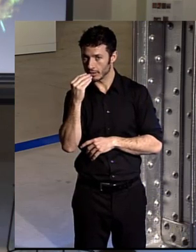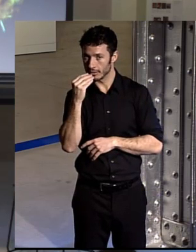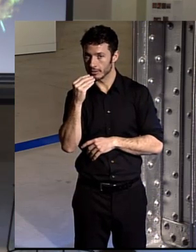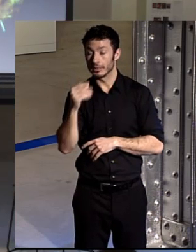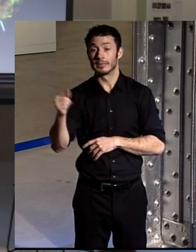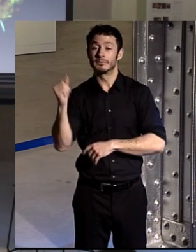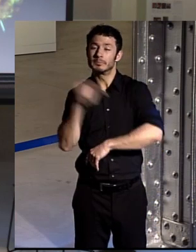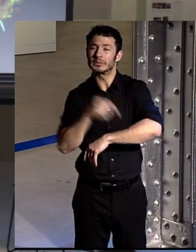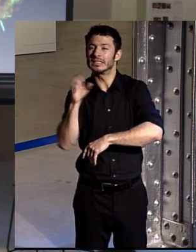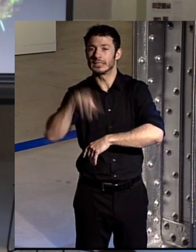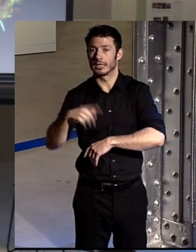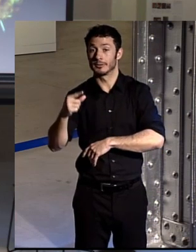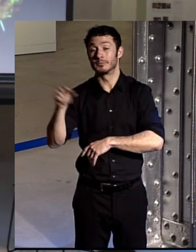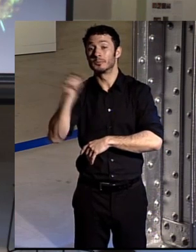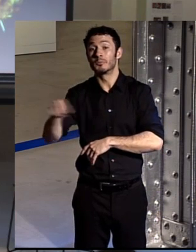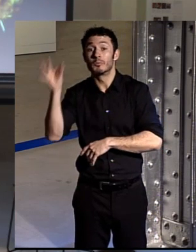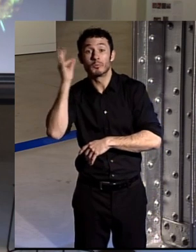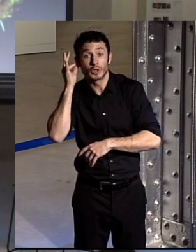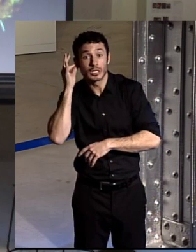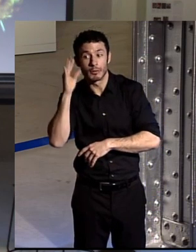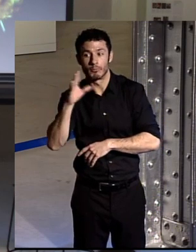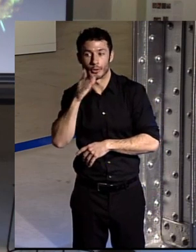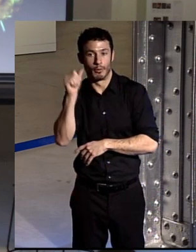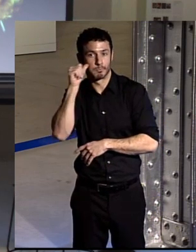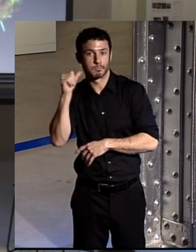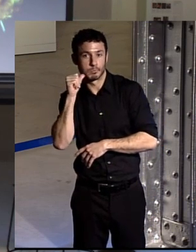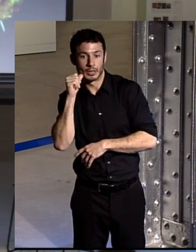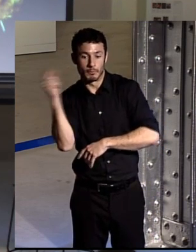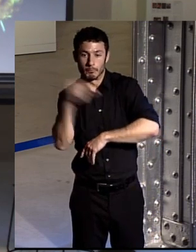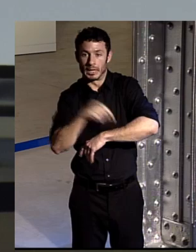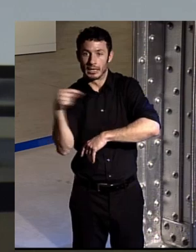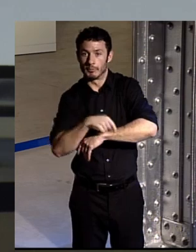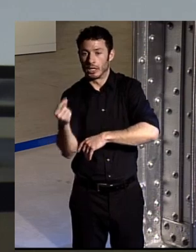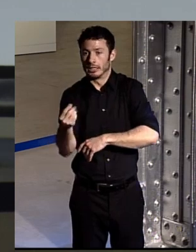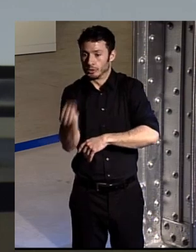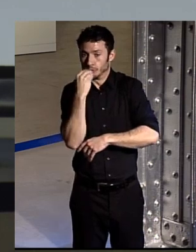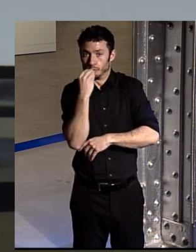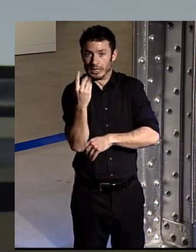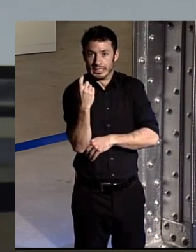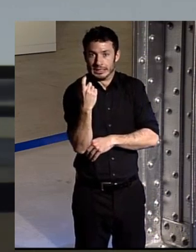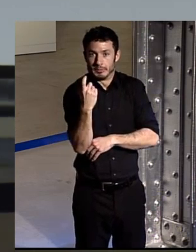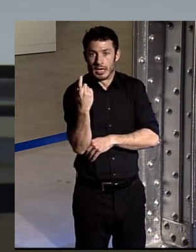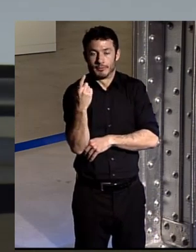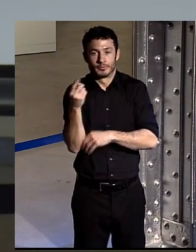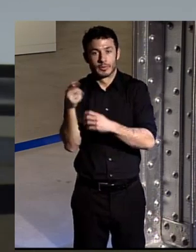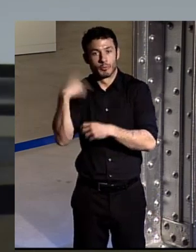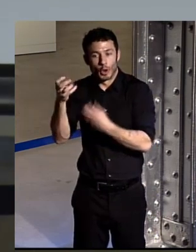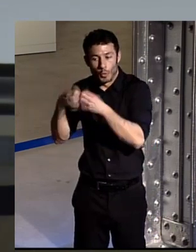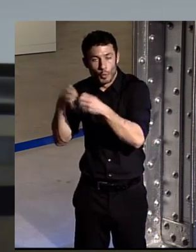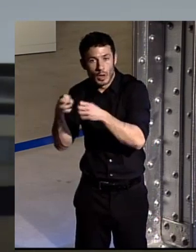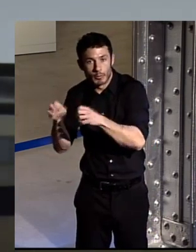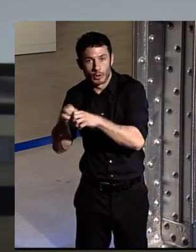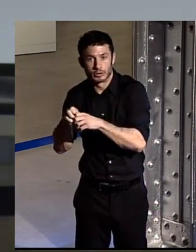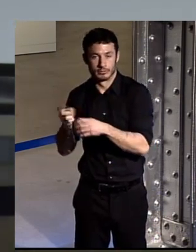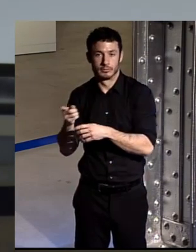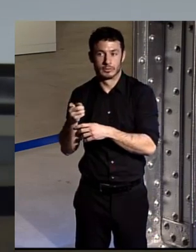son las mosquitas fecundadas, y pican sencillamente como locas porque necesitan alimento para los huevos que van a poner. Una